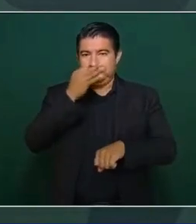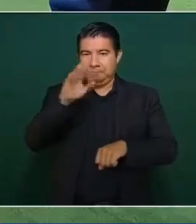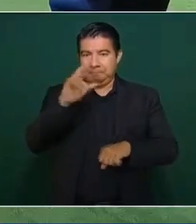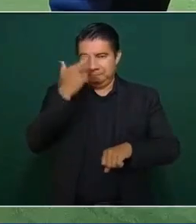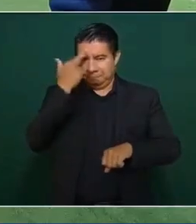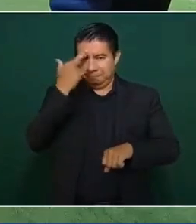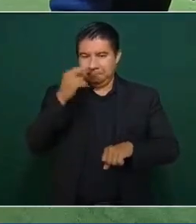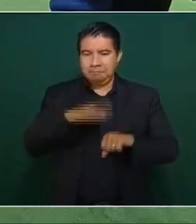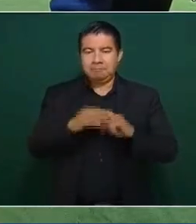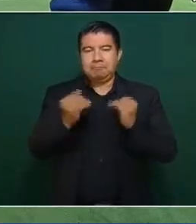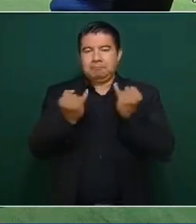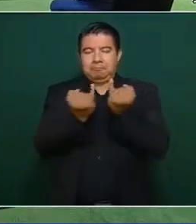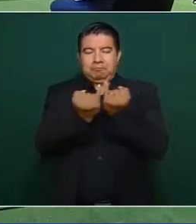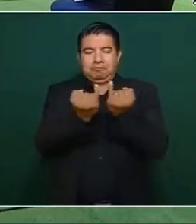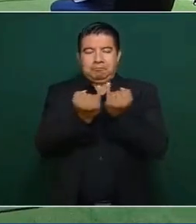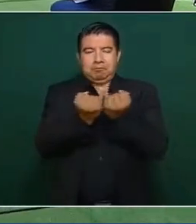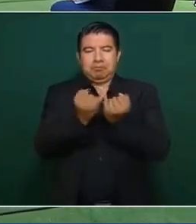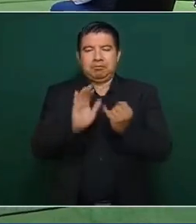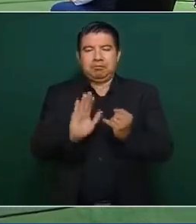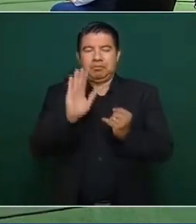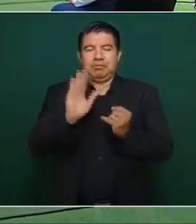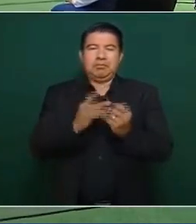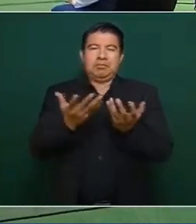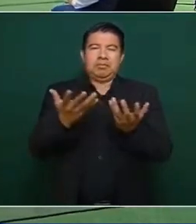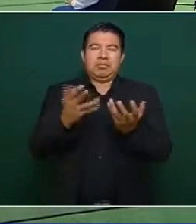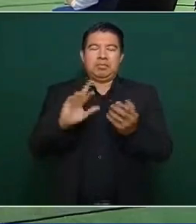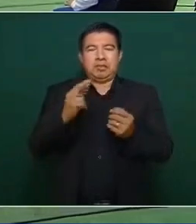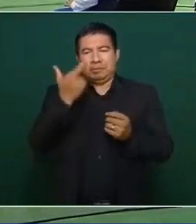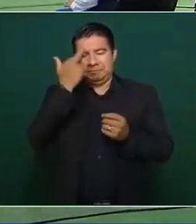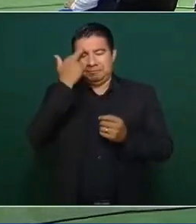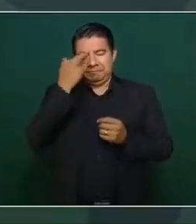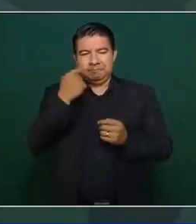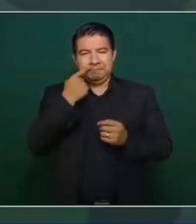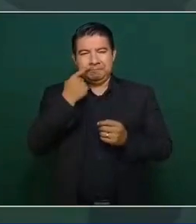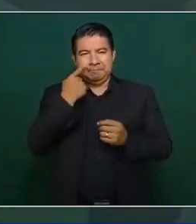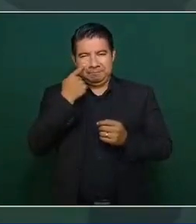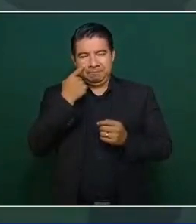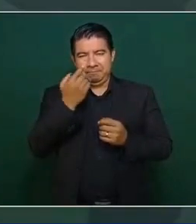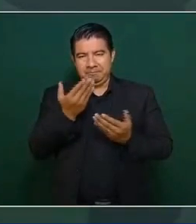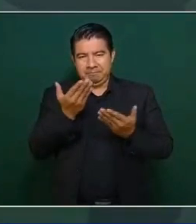porque además es como un homenaje. Lo que hizo